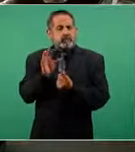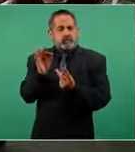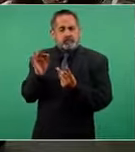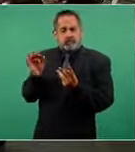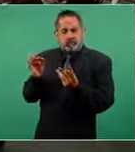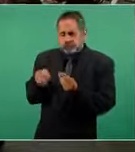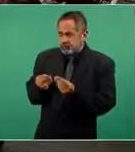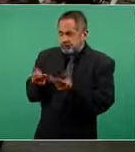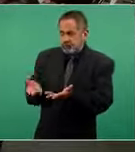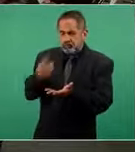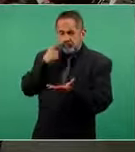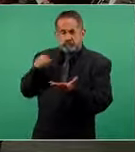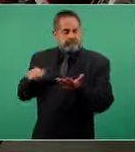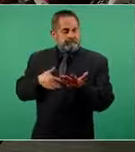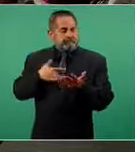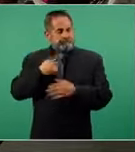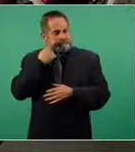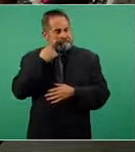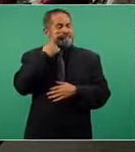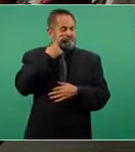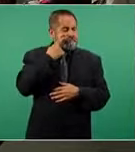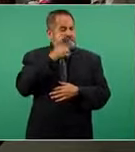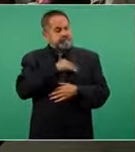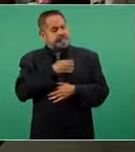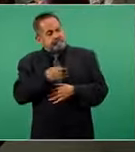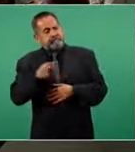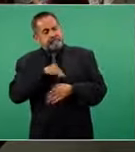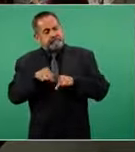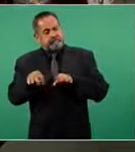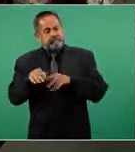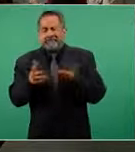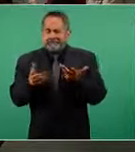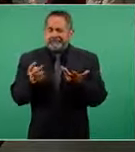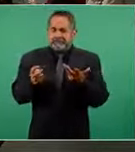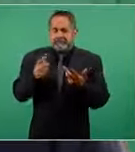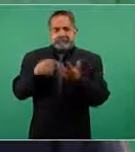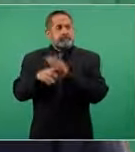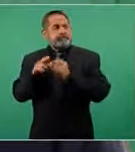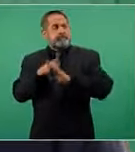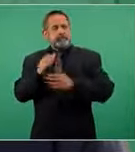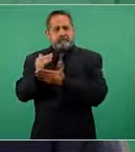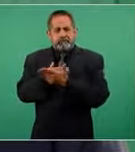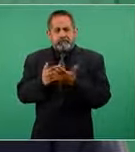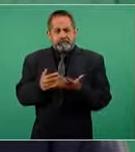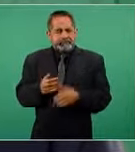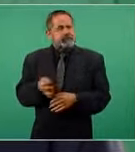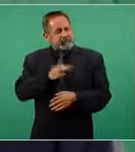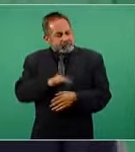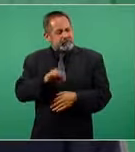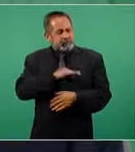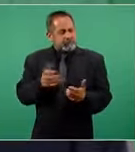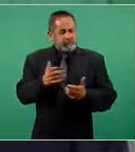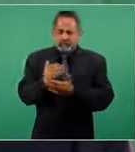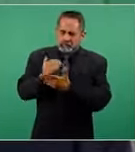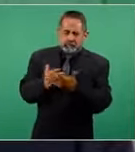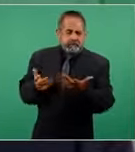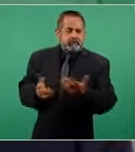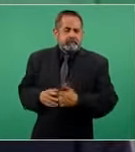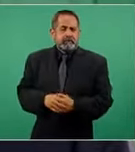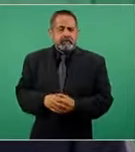ante este asunto de la migración, y hay formas de hacerlo, porque